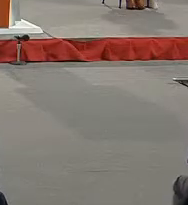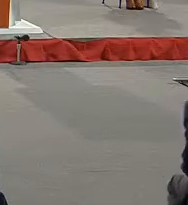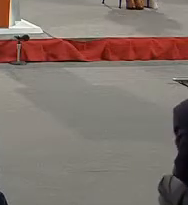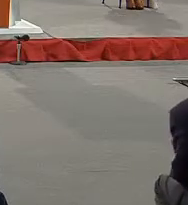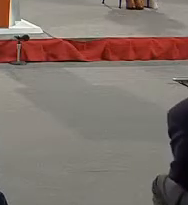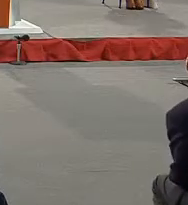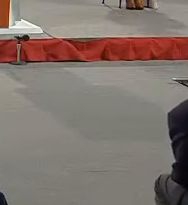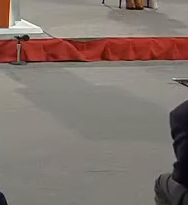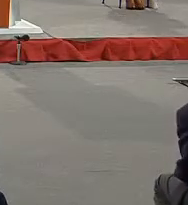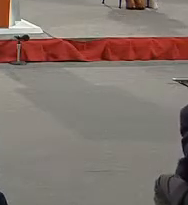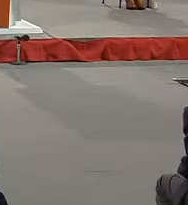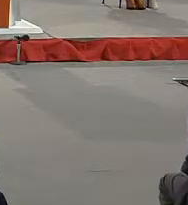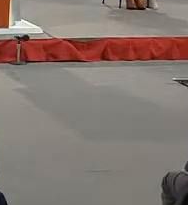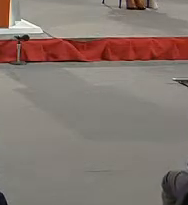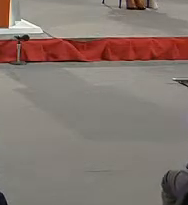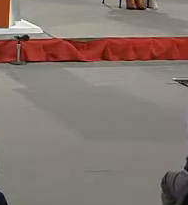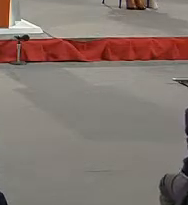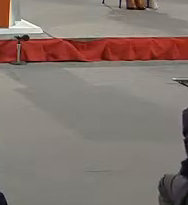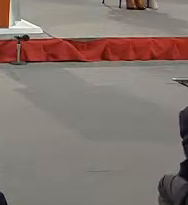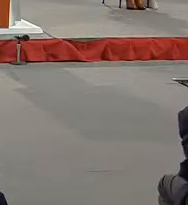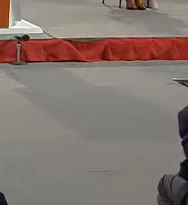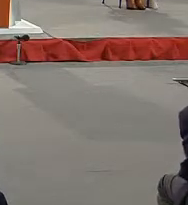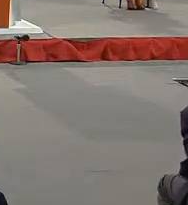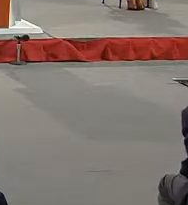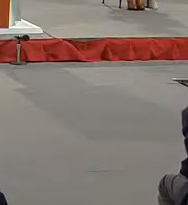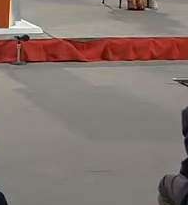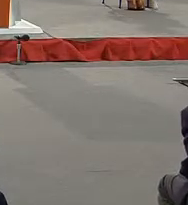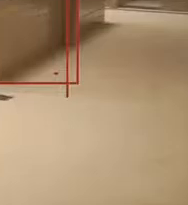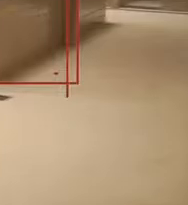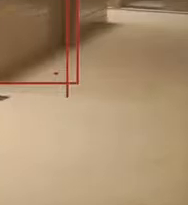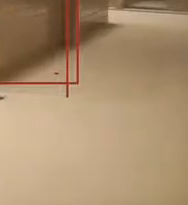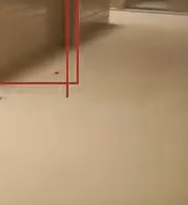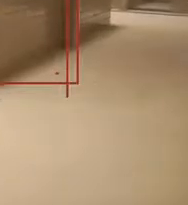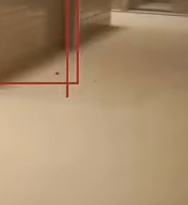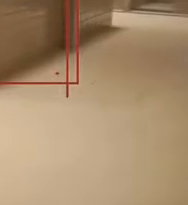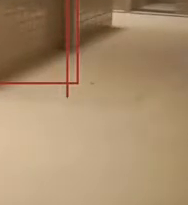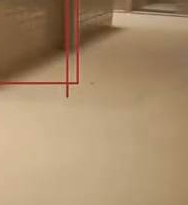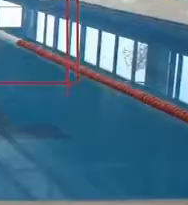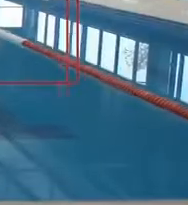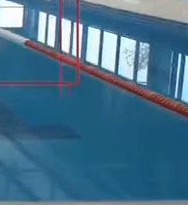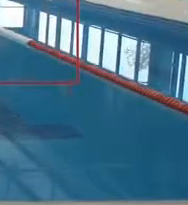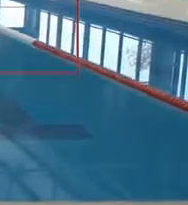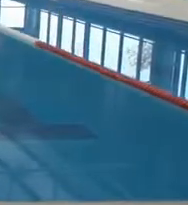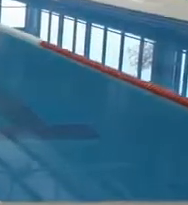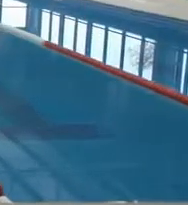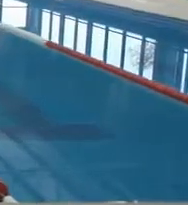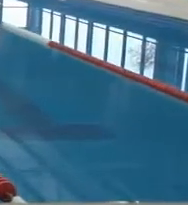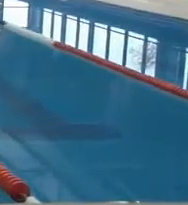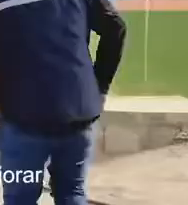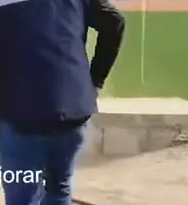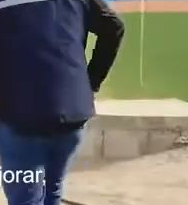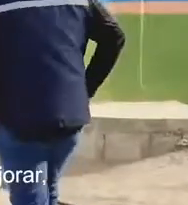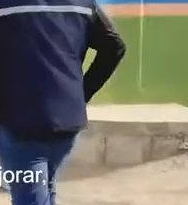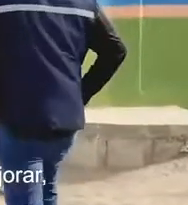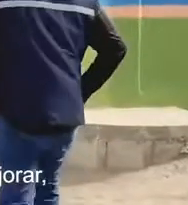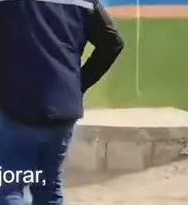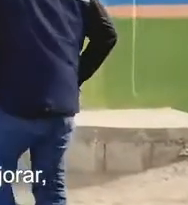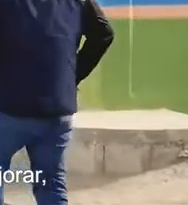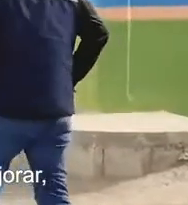años hemos realizado más de 470 obras en 46 municipios de 19 estados.